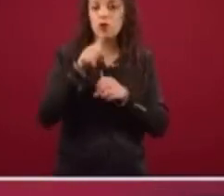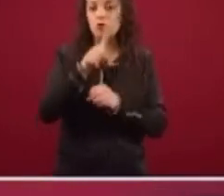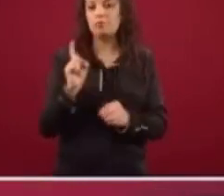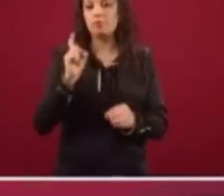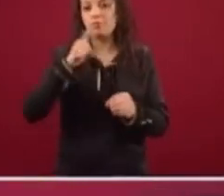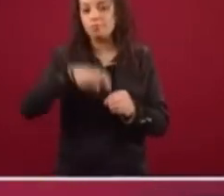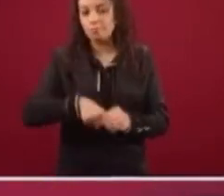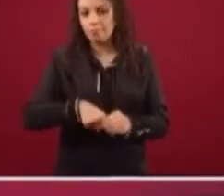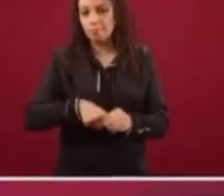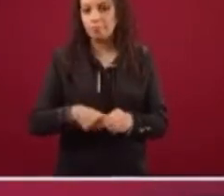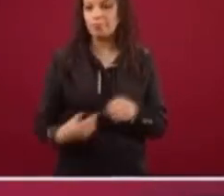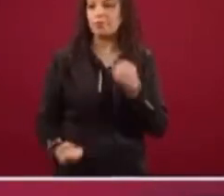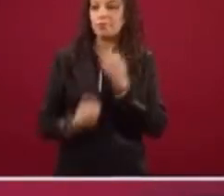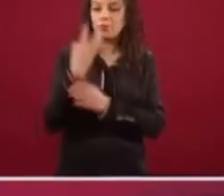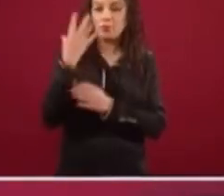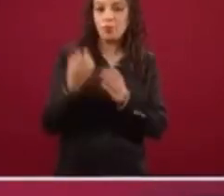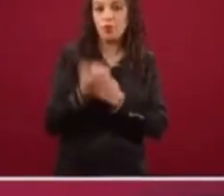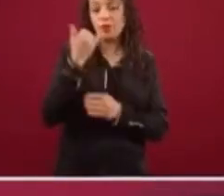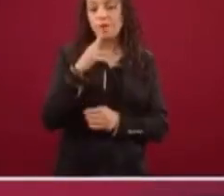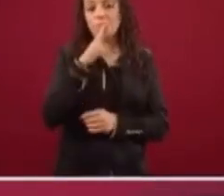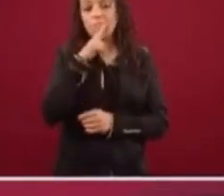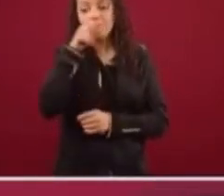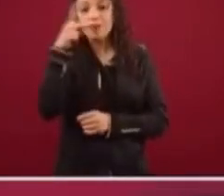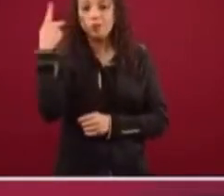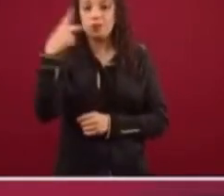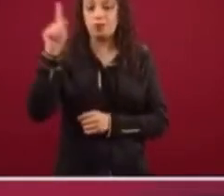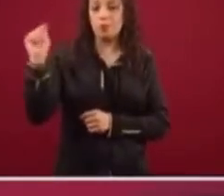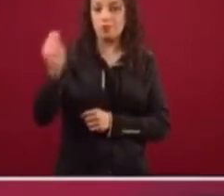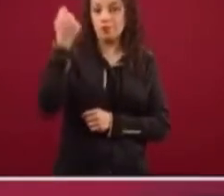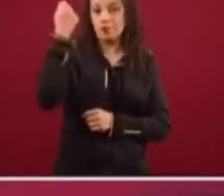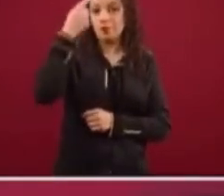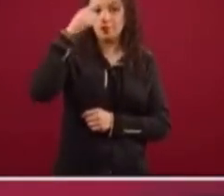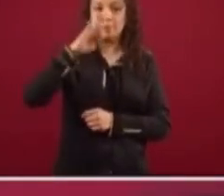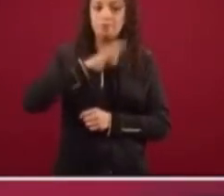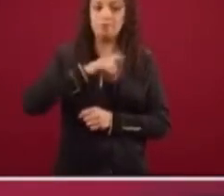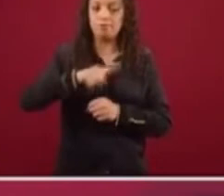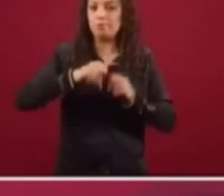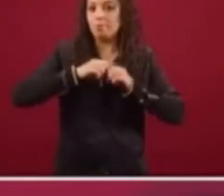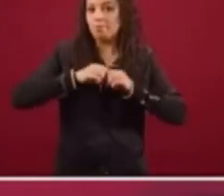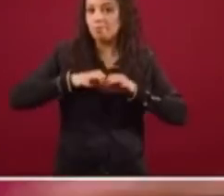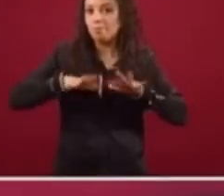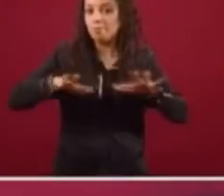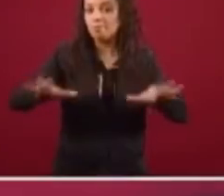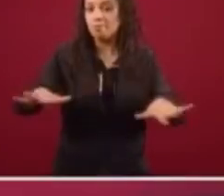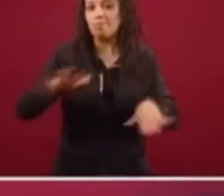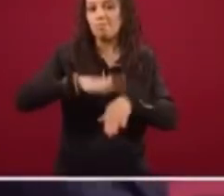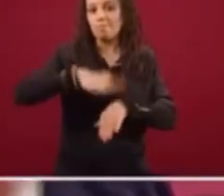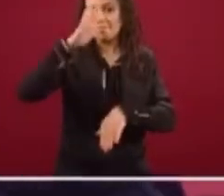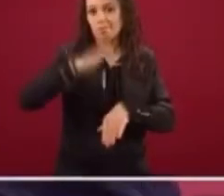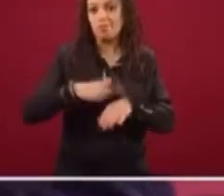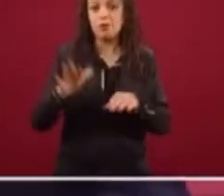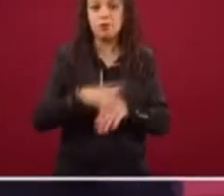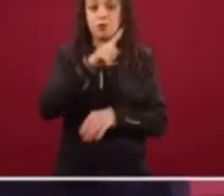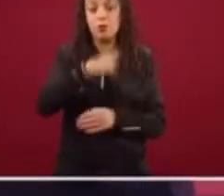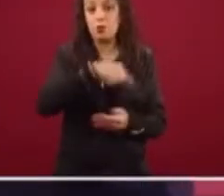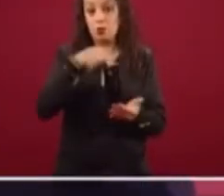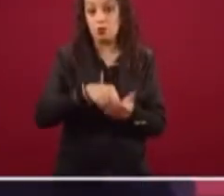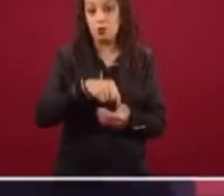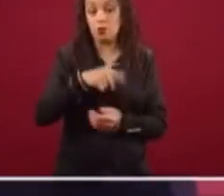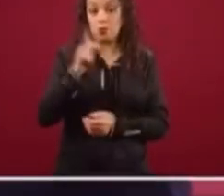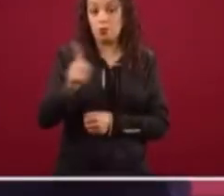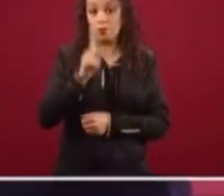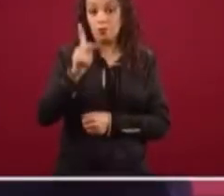tecnologías para poder esparcir ya que llegamos a un pueblo la